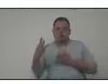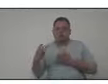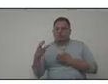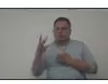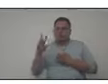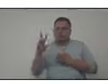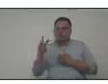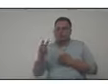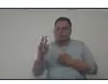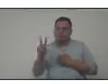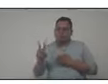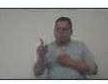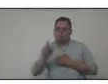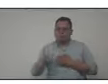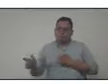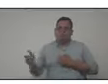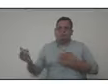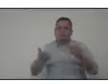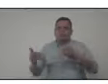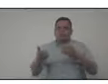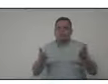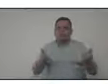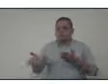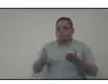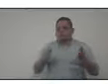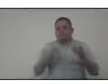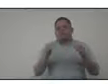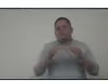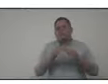35.882 pacientes en servicio